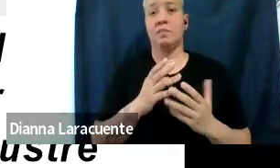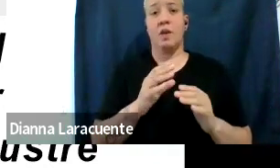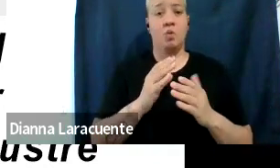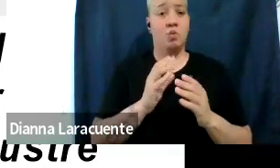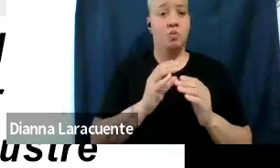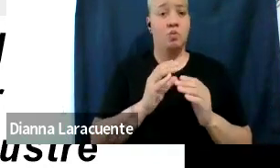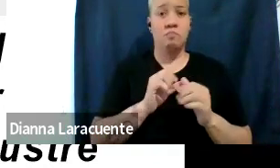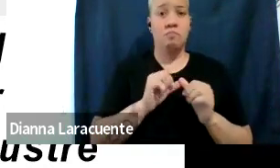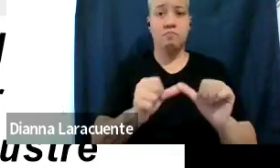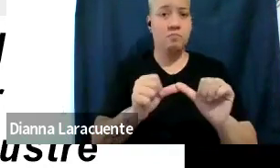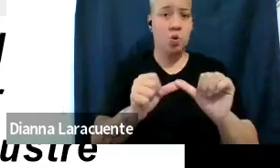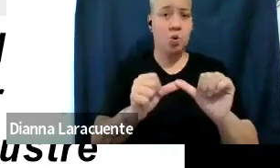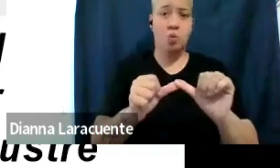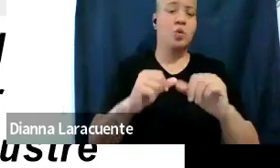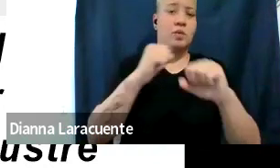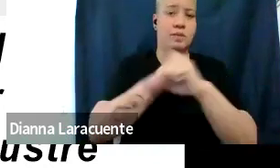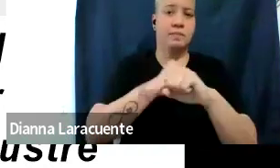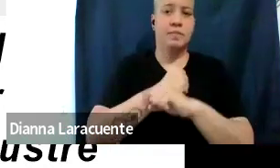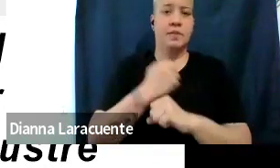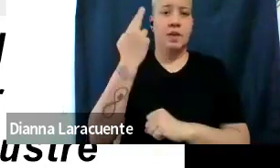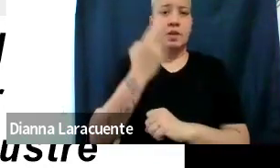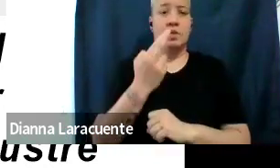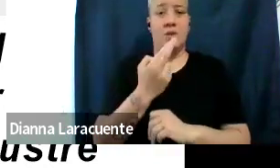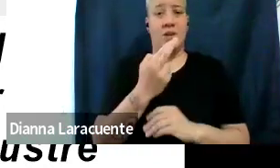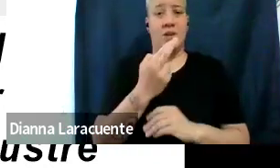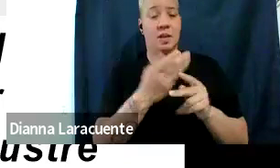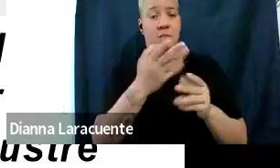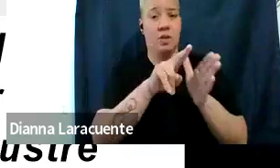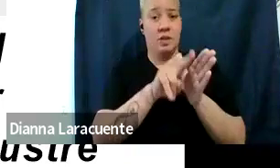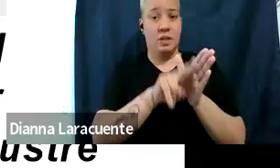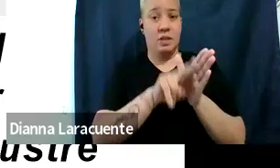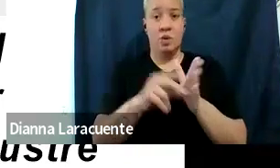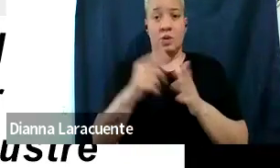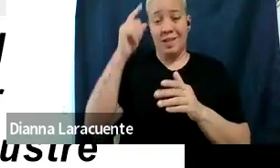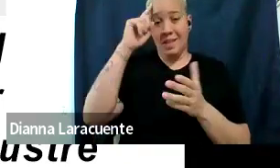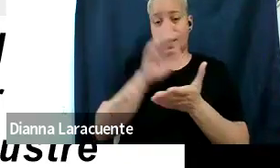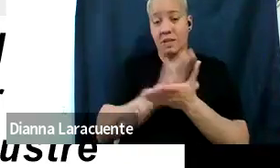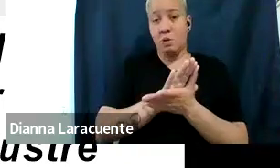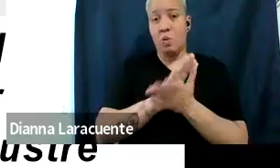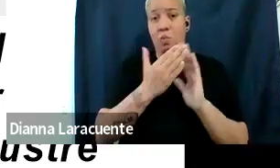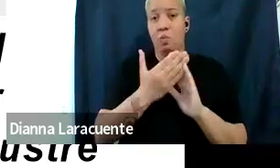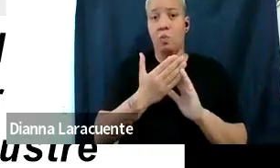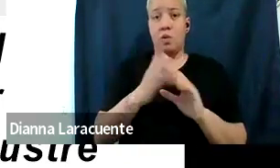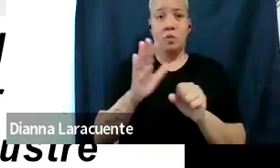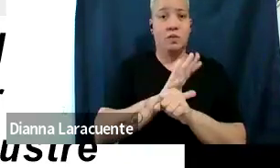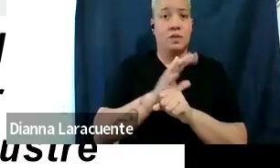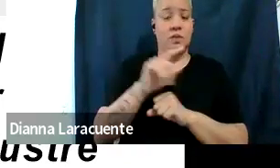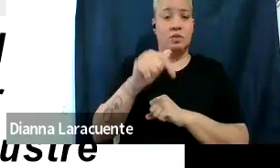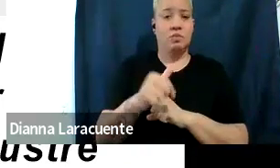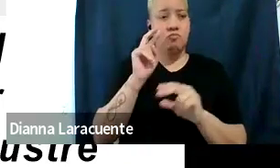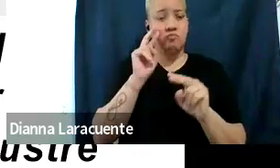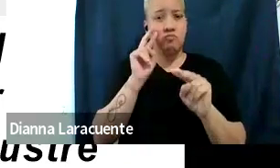defendernos. Por eso este entierro. ¿Ustedes creen que un pueblo entero hubiera, después de haberlo observado